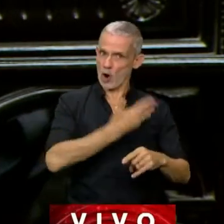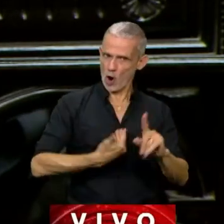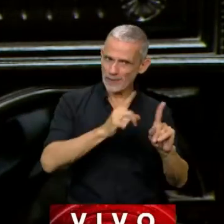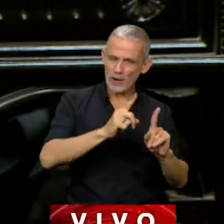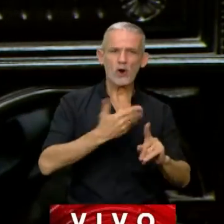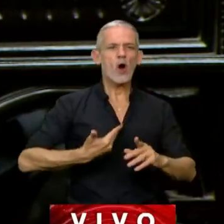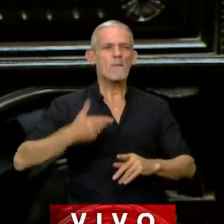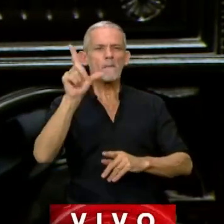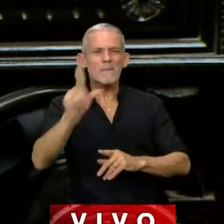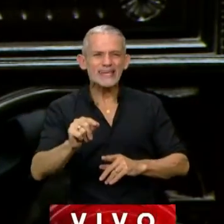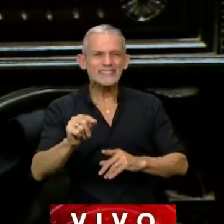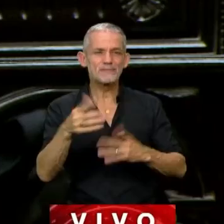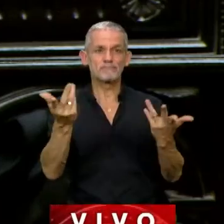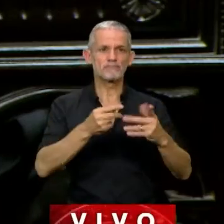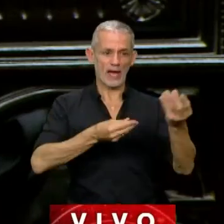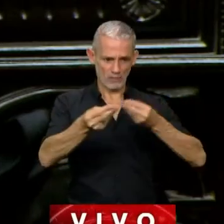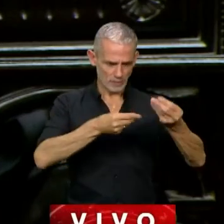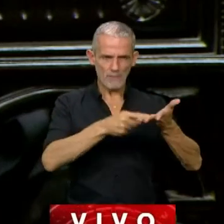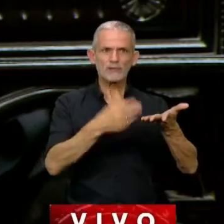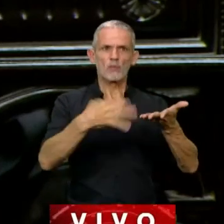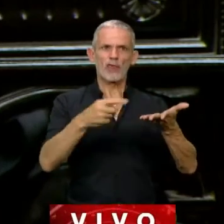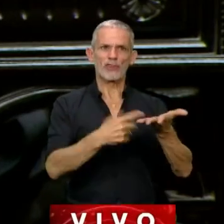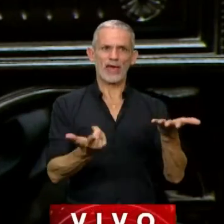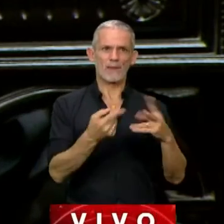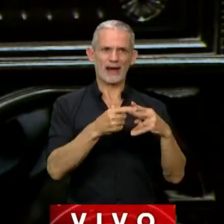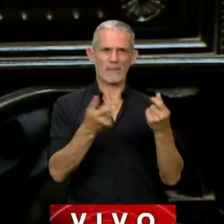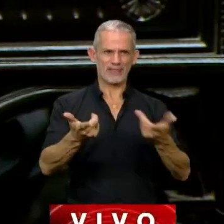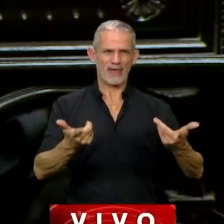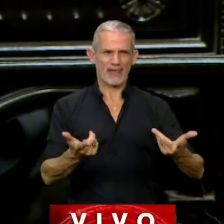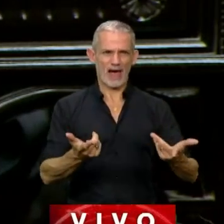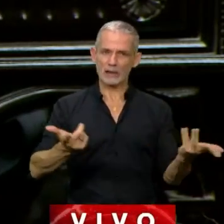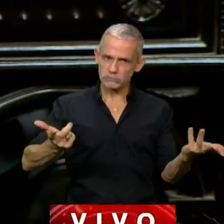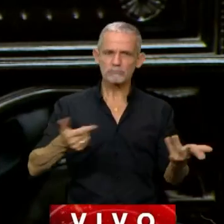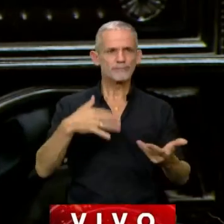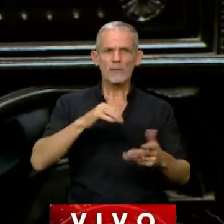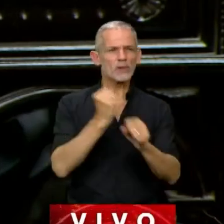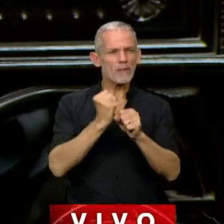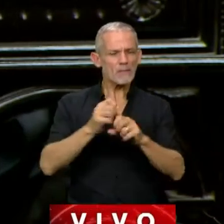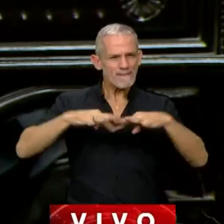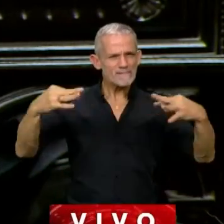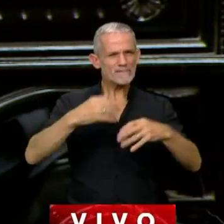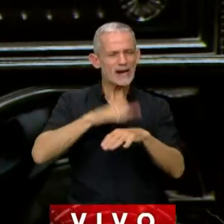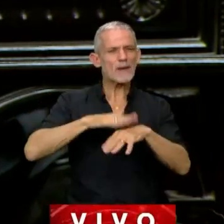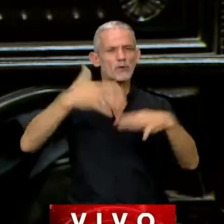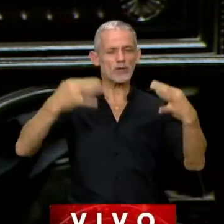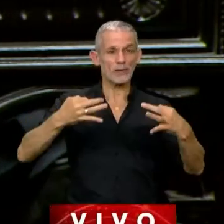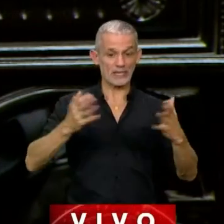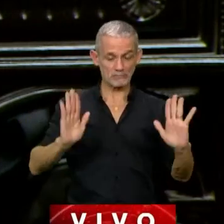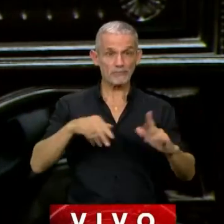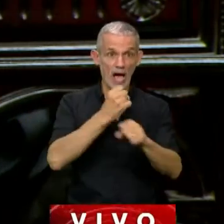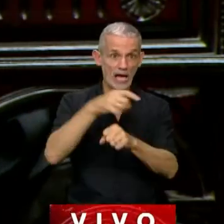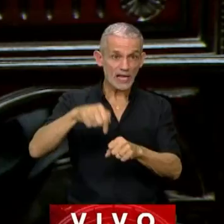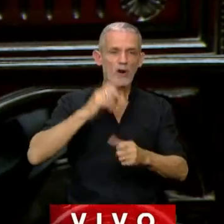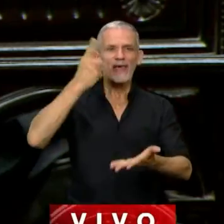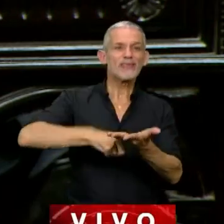gobierno, sin esa herramienta que es el presupuesto. Tenemos que trabajar con toda la responsabilidad. Hasta aquí hemos logrado